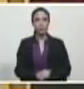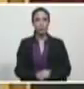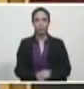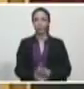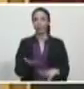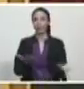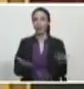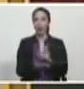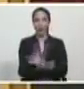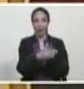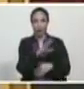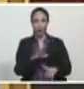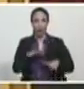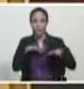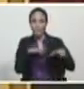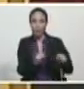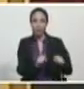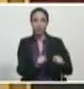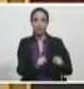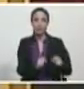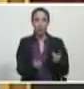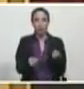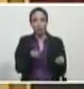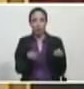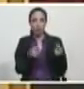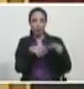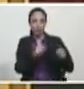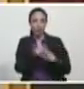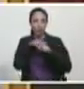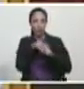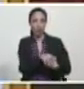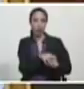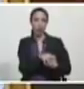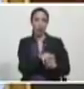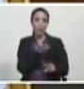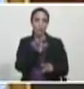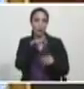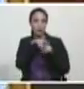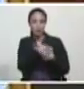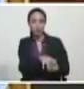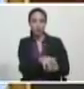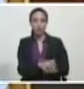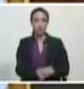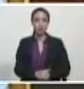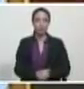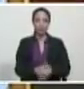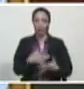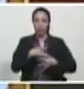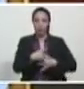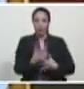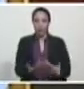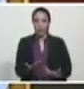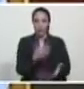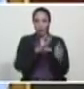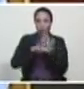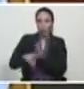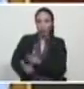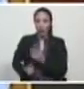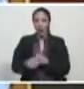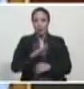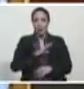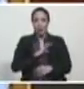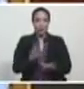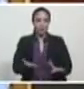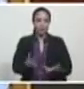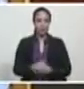Quieren apoderarse, dominar y esclavizar a nuestro país, a su designio, a sus intereses, y poner en